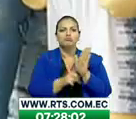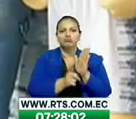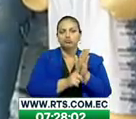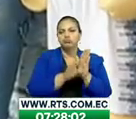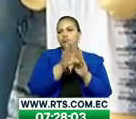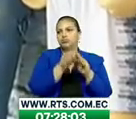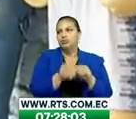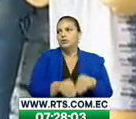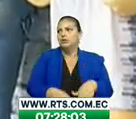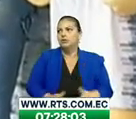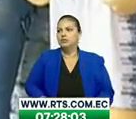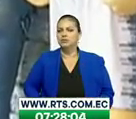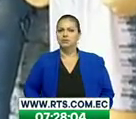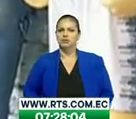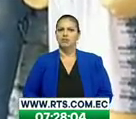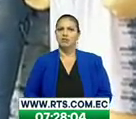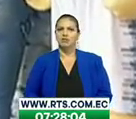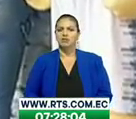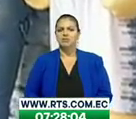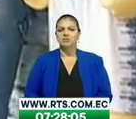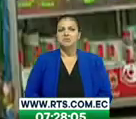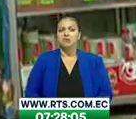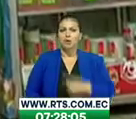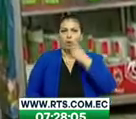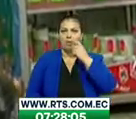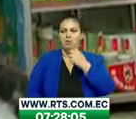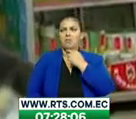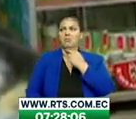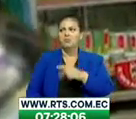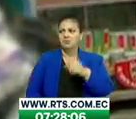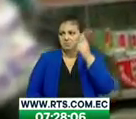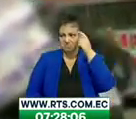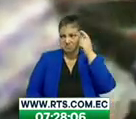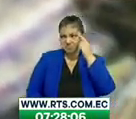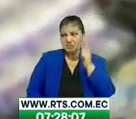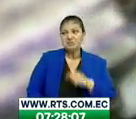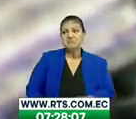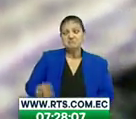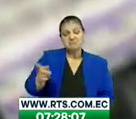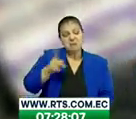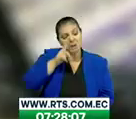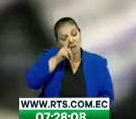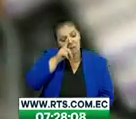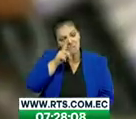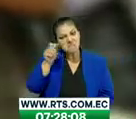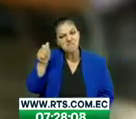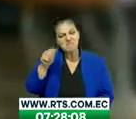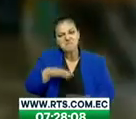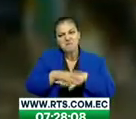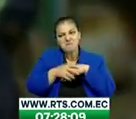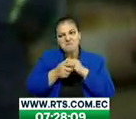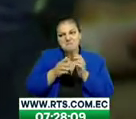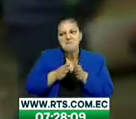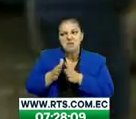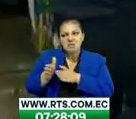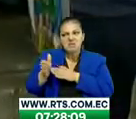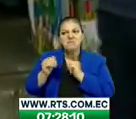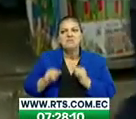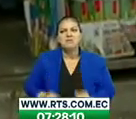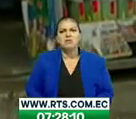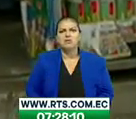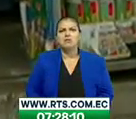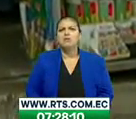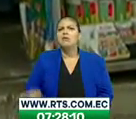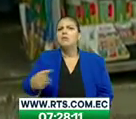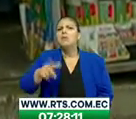afuera, eso viene de adentro mismo. Ahora ya, ¿alguien habrá dicho? ¿Cómo le digo? Esos robos que hay en la actualidad de los almacenes, ya no es que el ladrón de la calle,